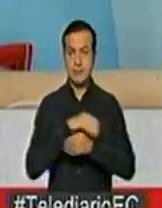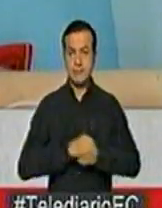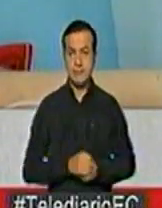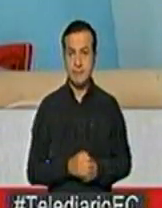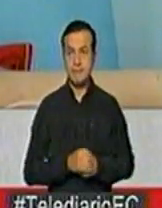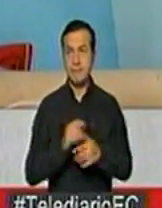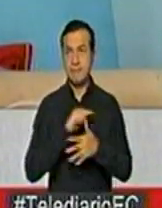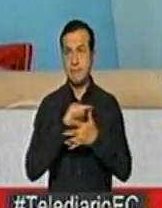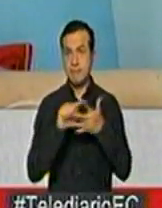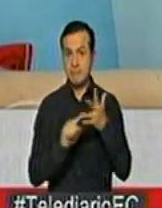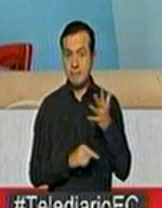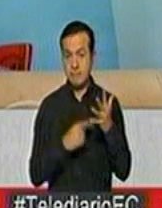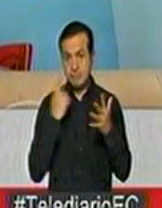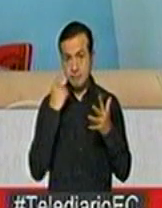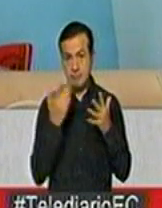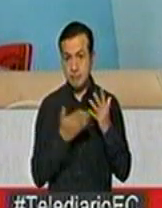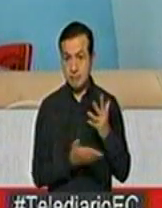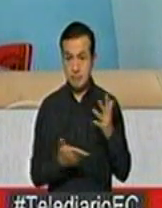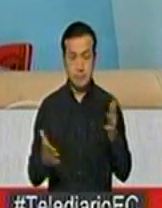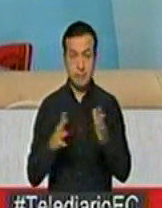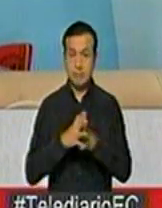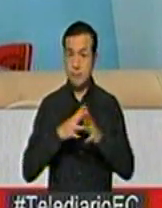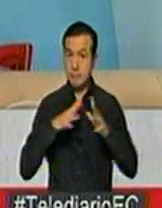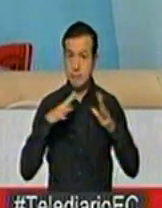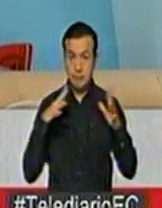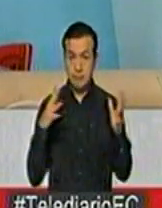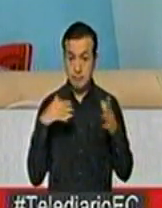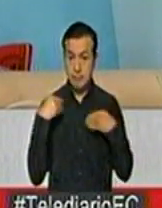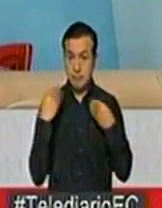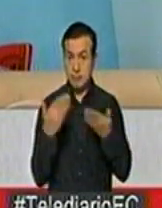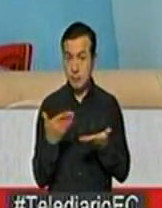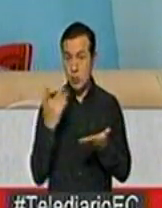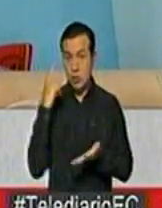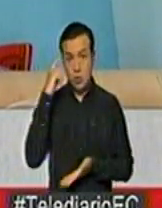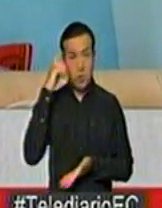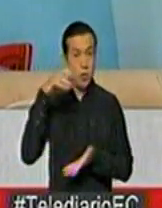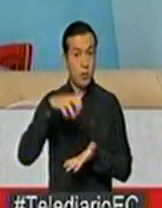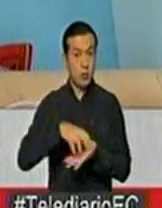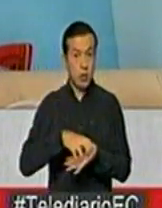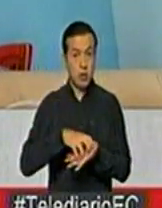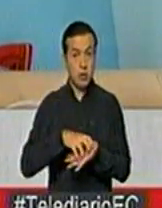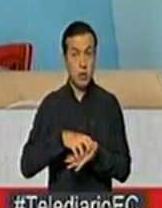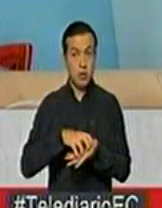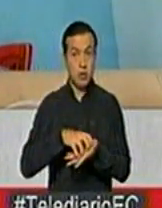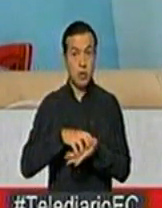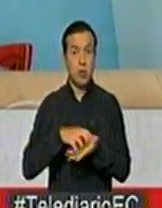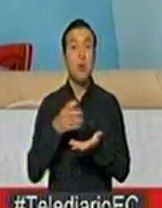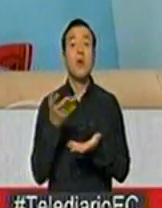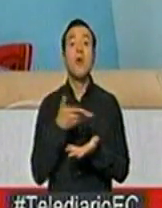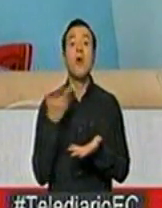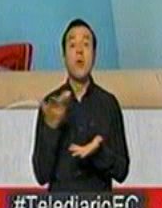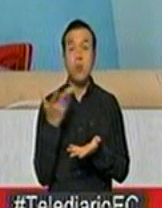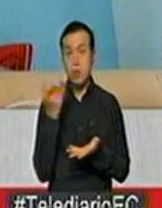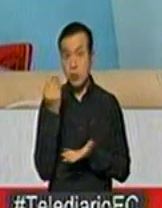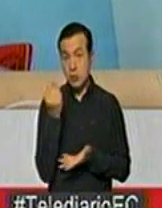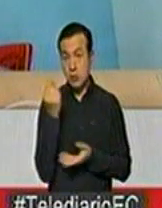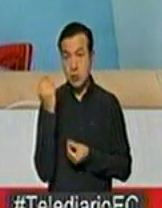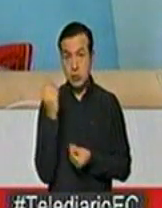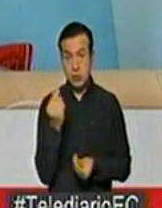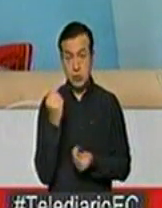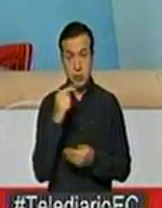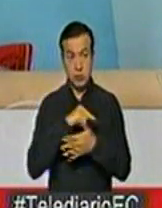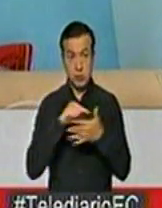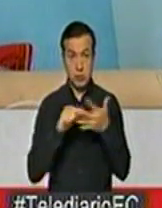necesidades de financiamiento también podrían ser mayores. Si es que el gobierno no es capaz de monetizar los activos